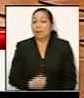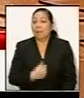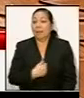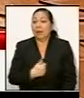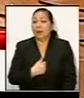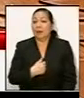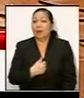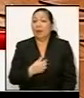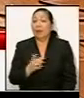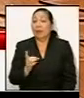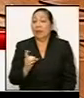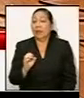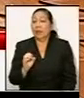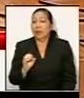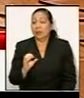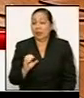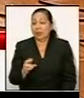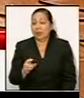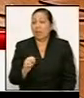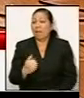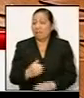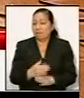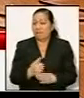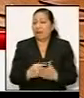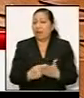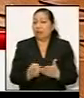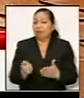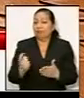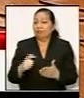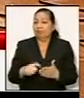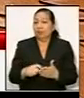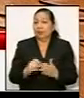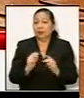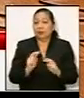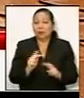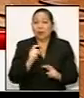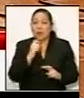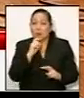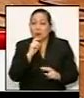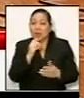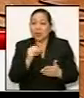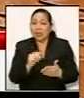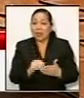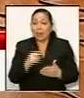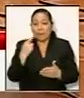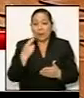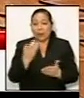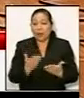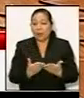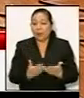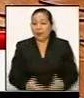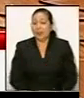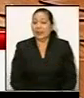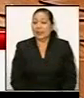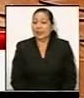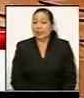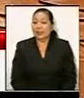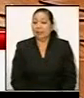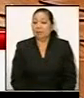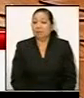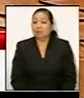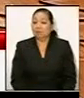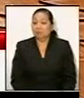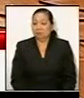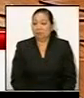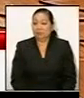diseño curricular del 2009 en la formulación e implementación del enfoque de género en las políticas educativas la